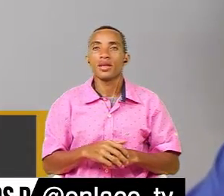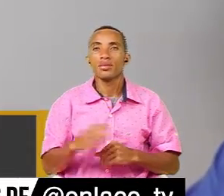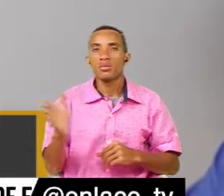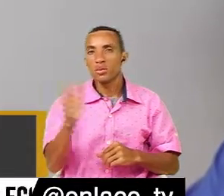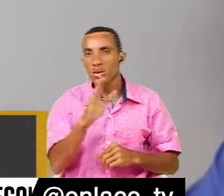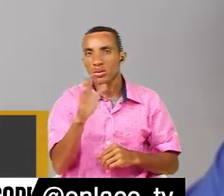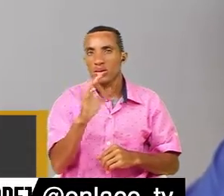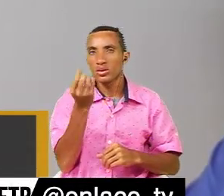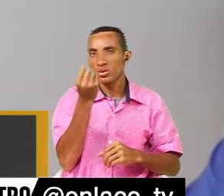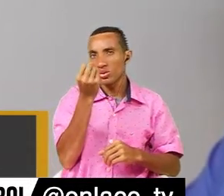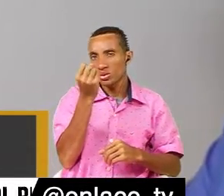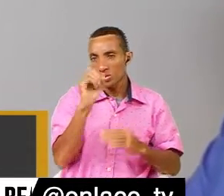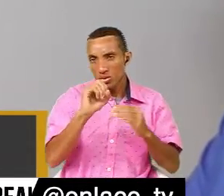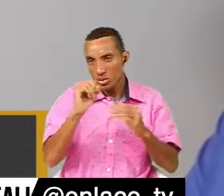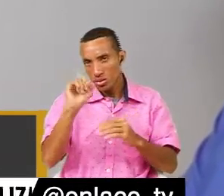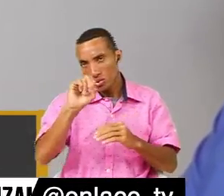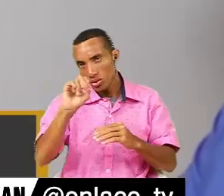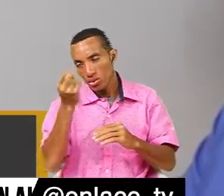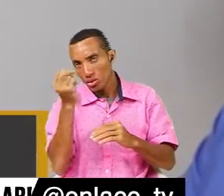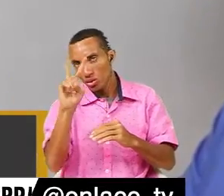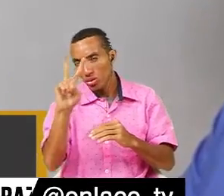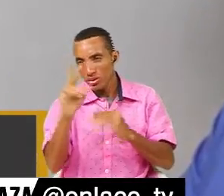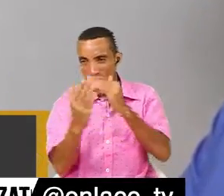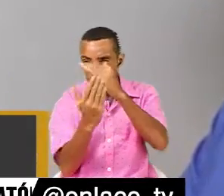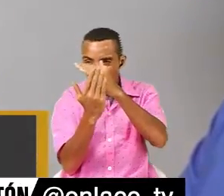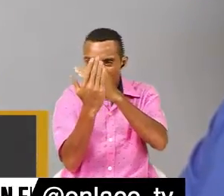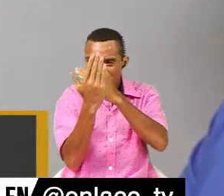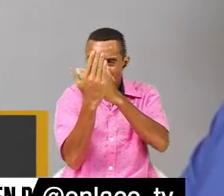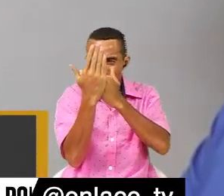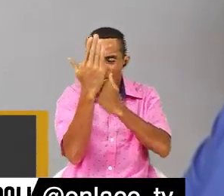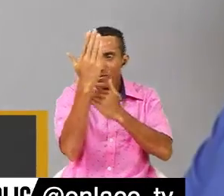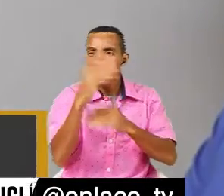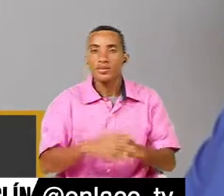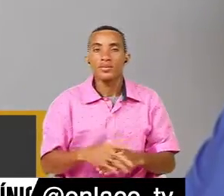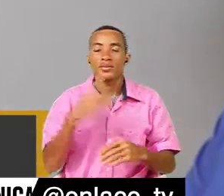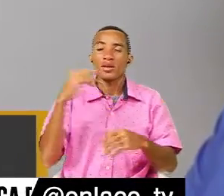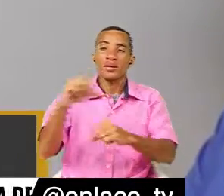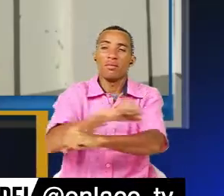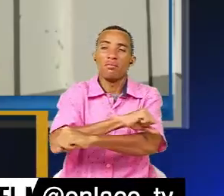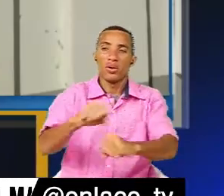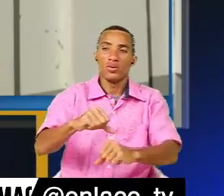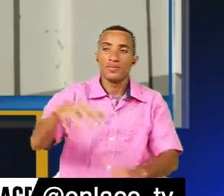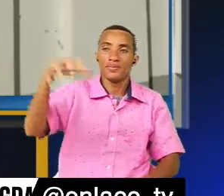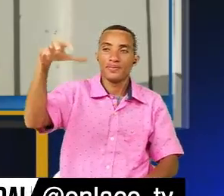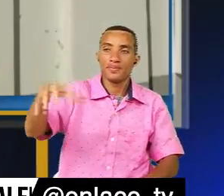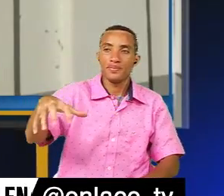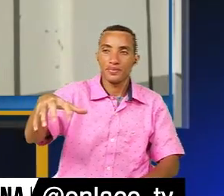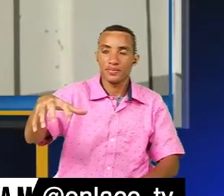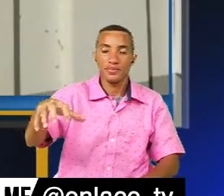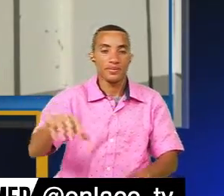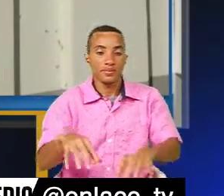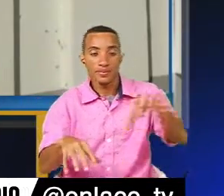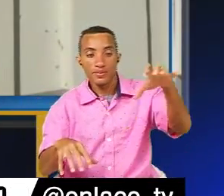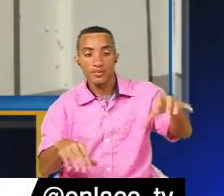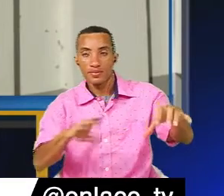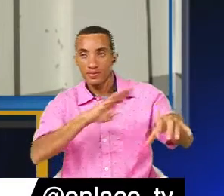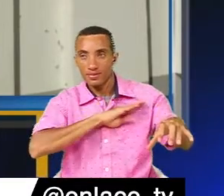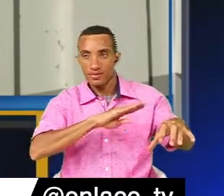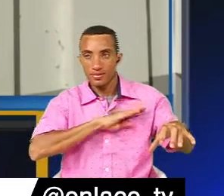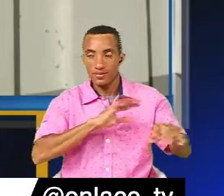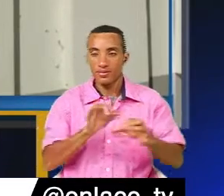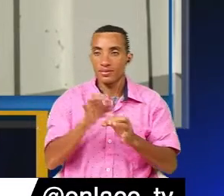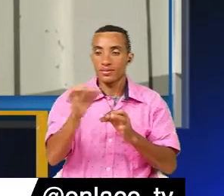12:20 de la madrugada de hoy se presentó la explosión de un artefacto explosivo entre la estación de policía y la alcaldía del municipio de San Pablo,